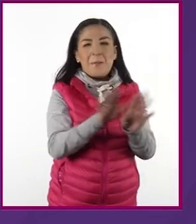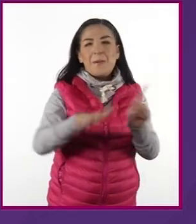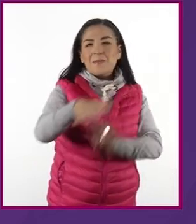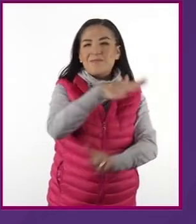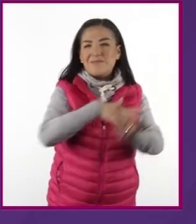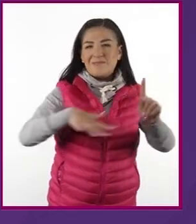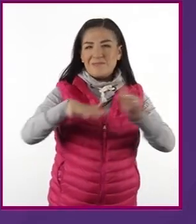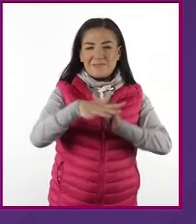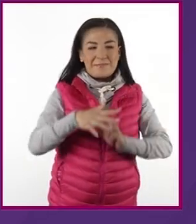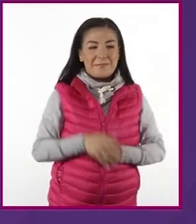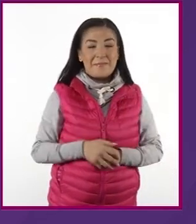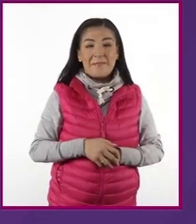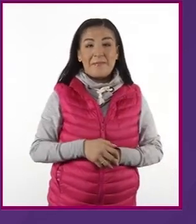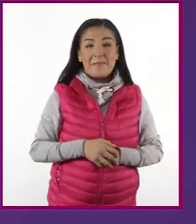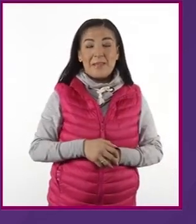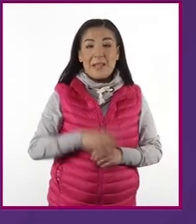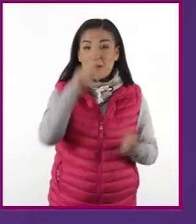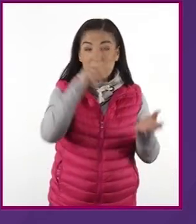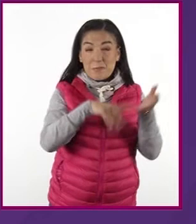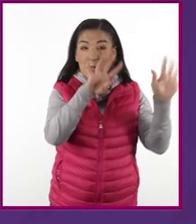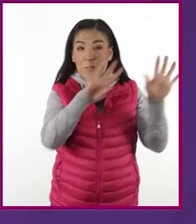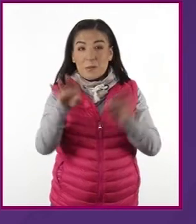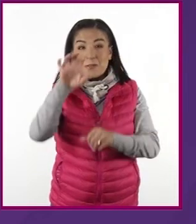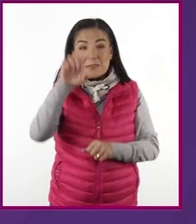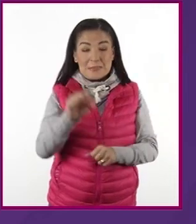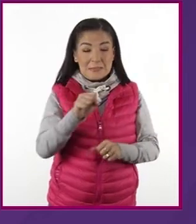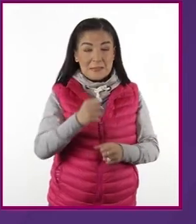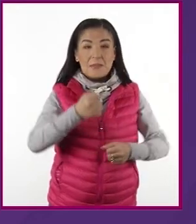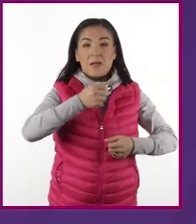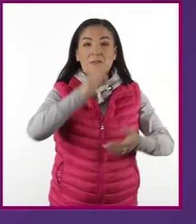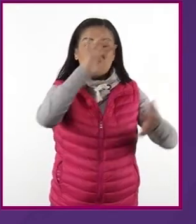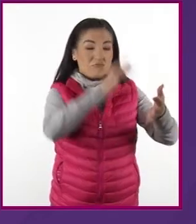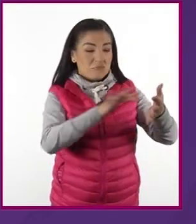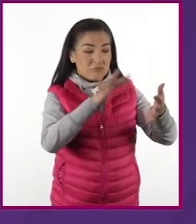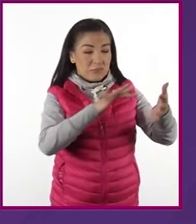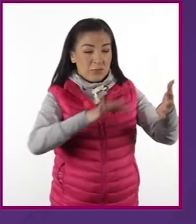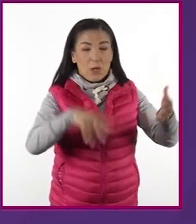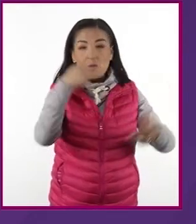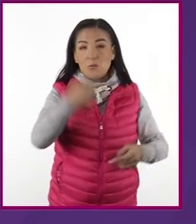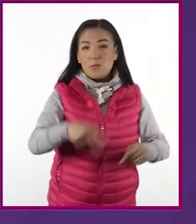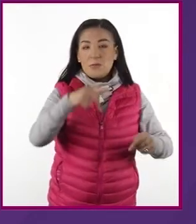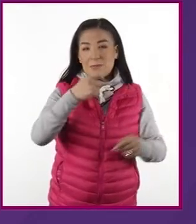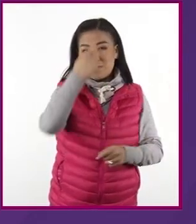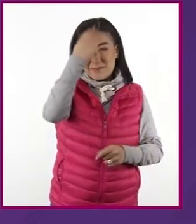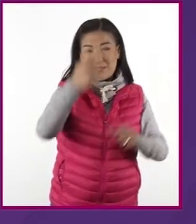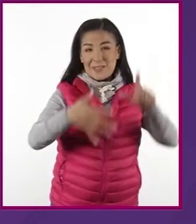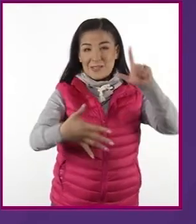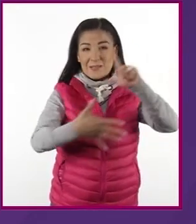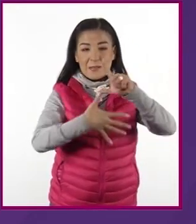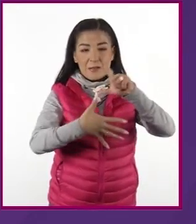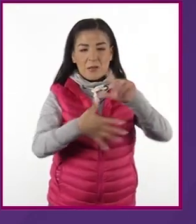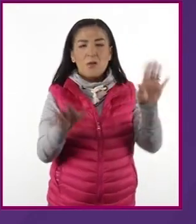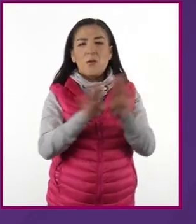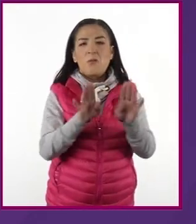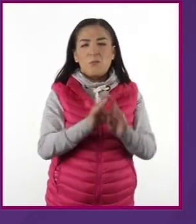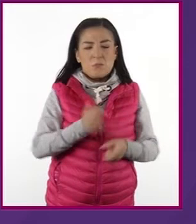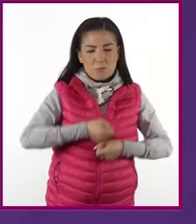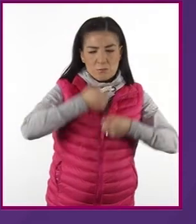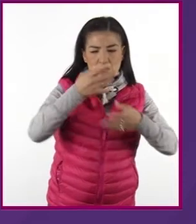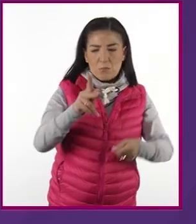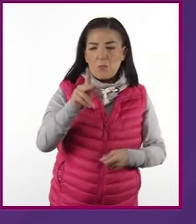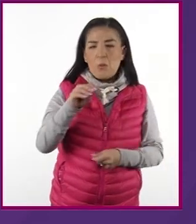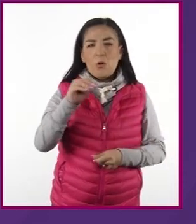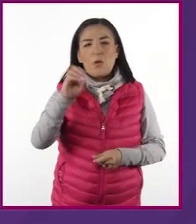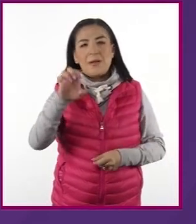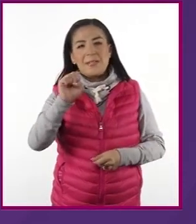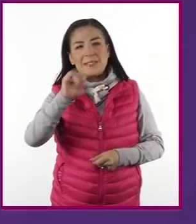literatura latinoamericana, con la nueva narrativa, la poesía conversacional y el teatro de